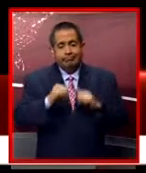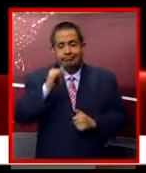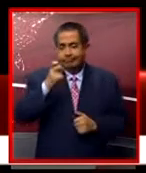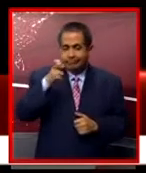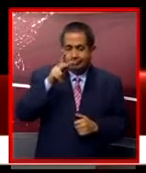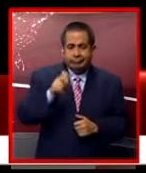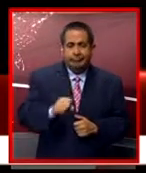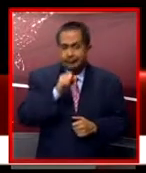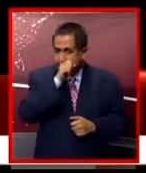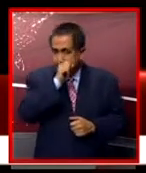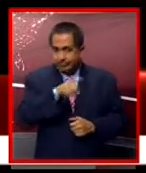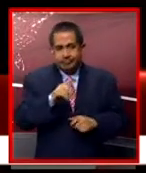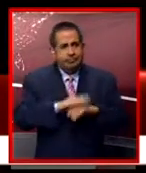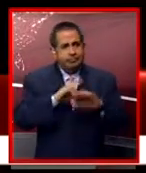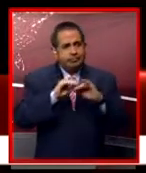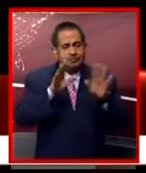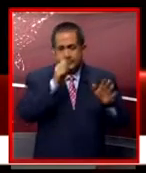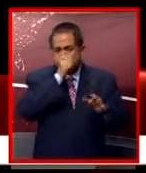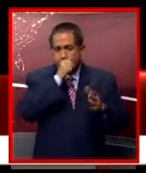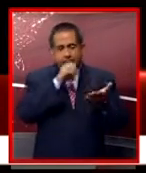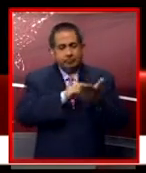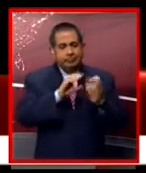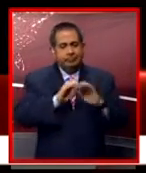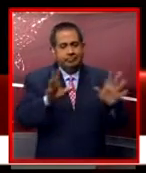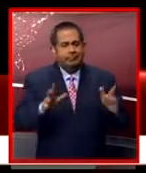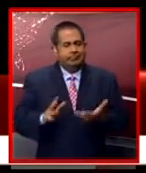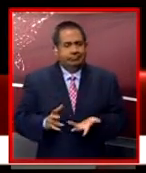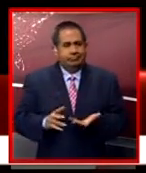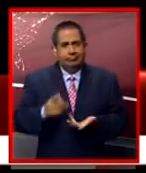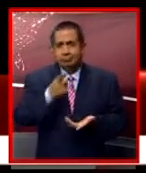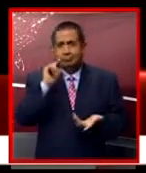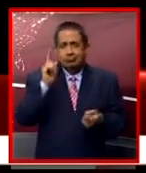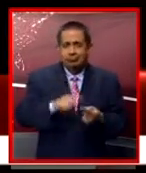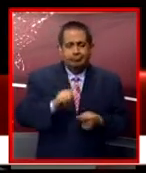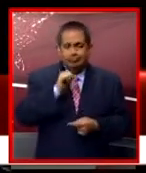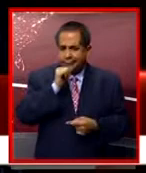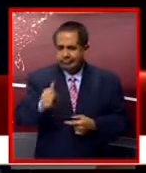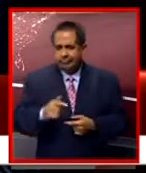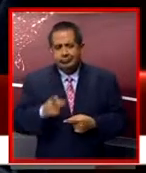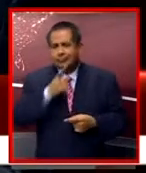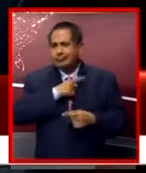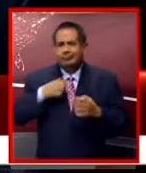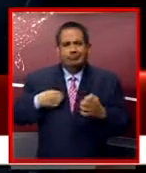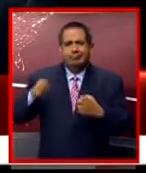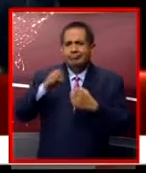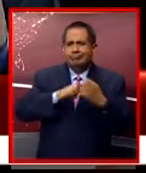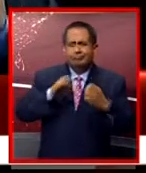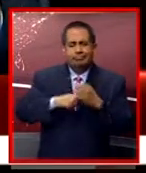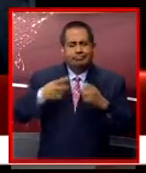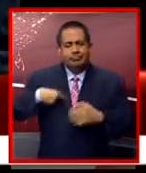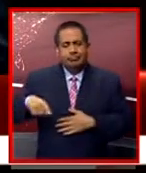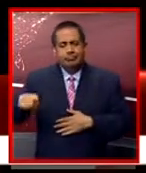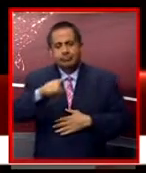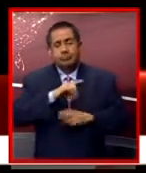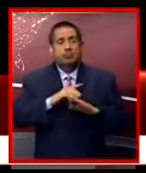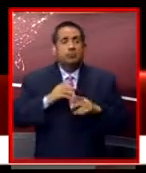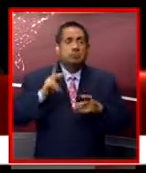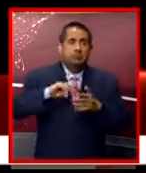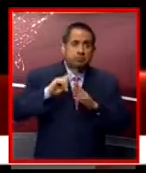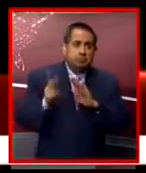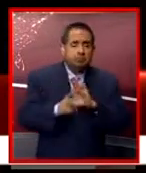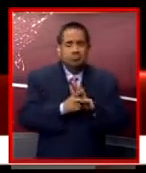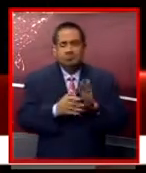de gasolina claramente y eso no va a bajar. No engañen a la gente con que hicieron